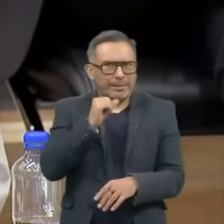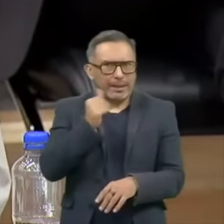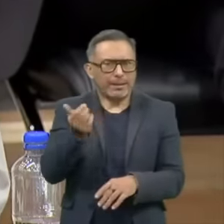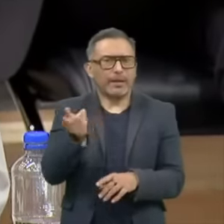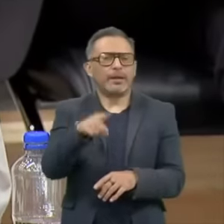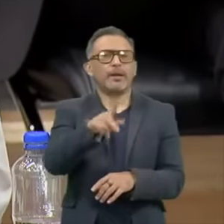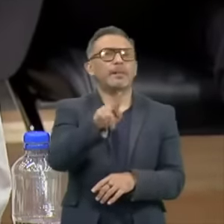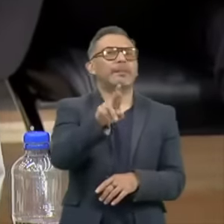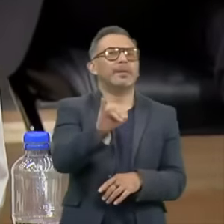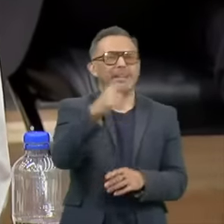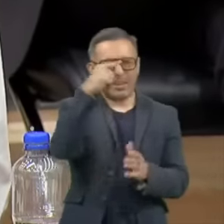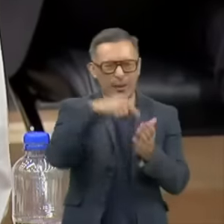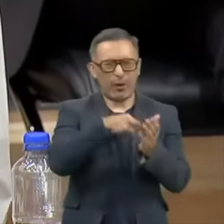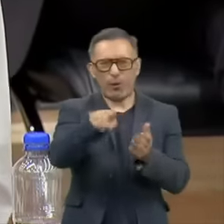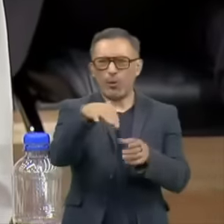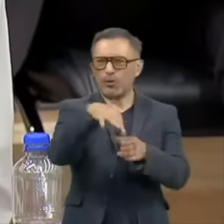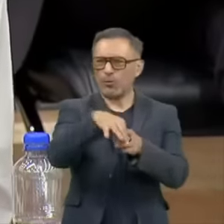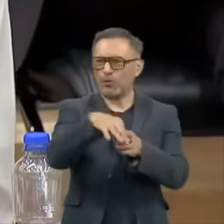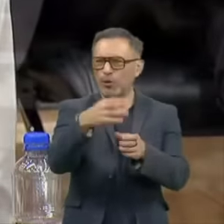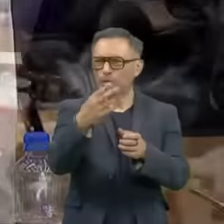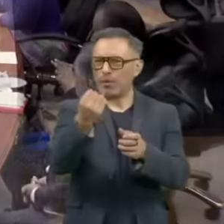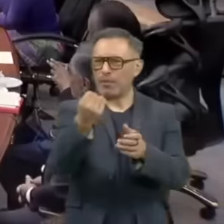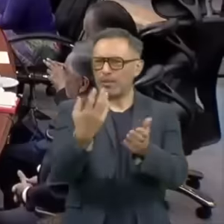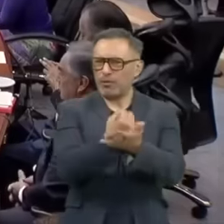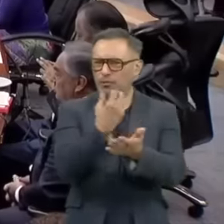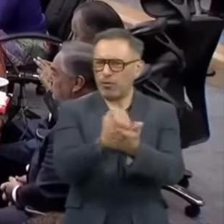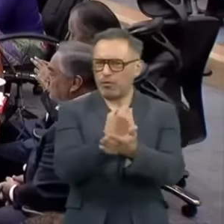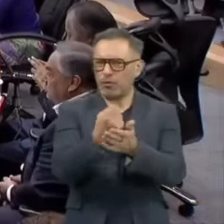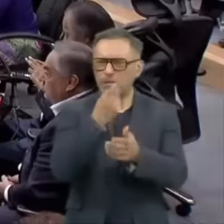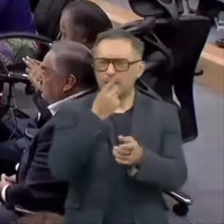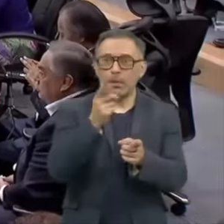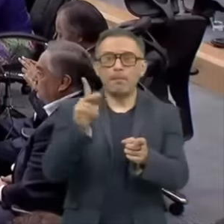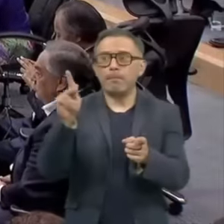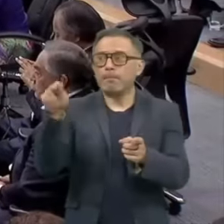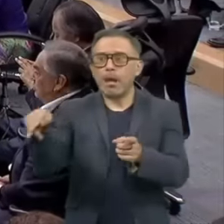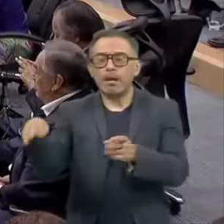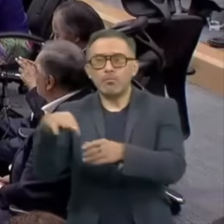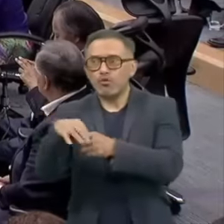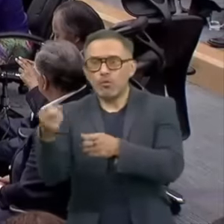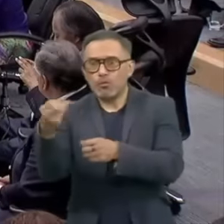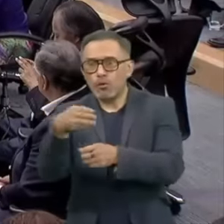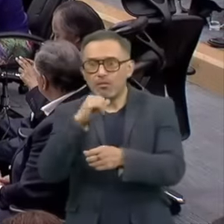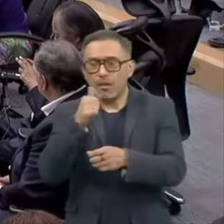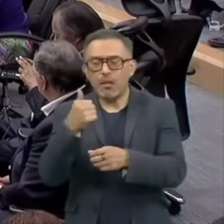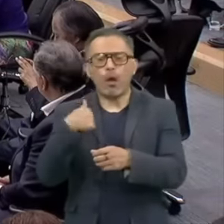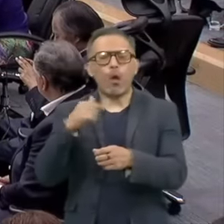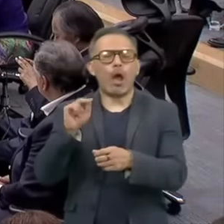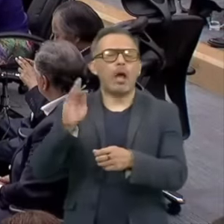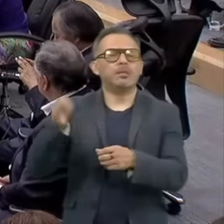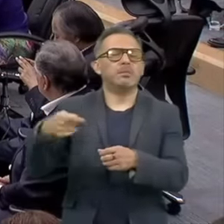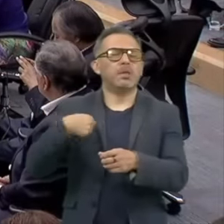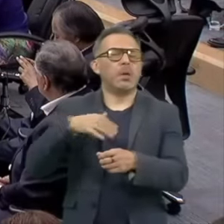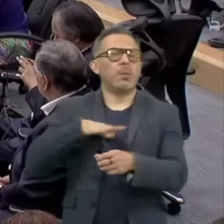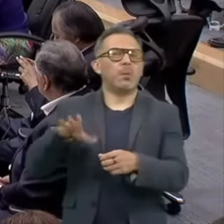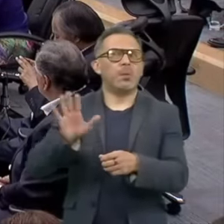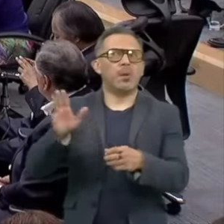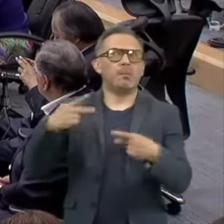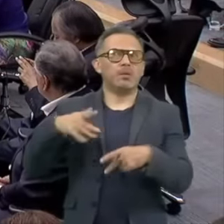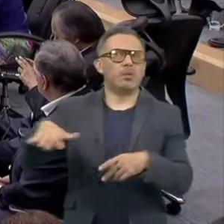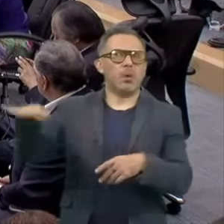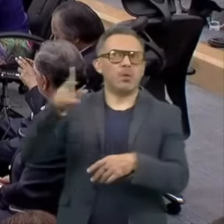9 triunfos creo que tuvo, decir que sin los votos del PAN no los acepta porque eso no determinó la